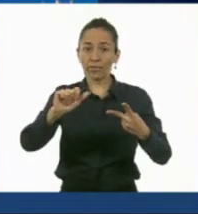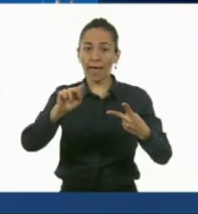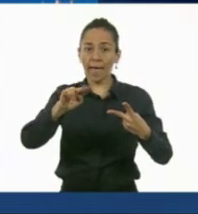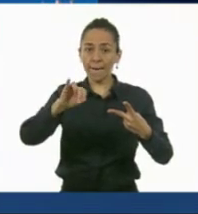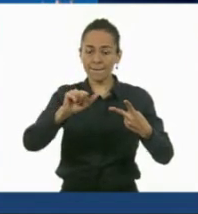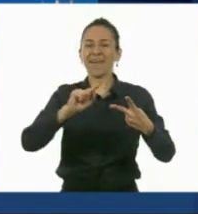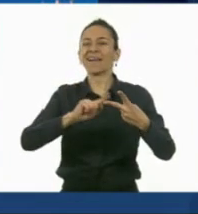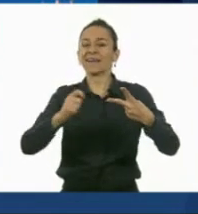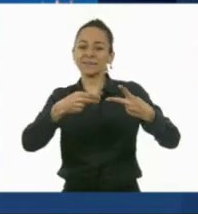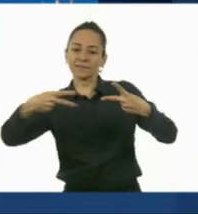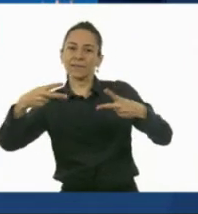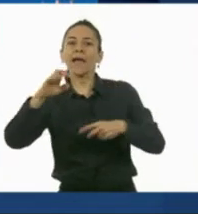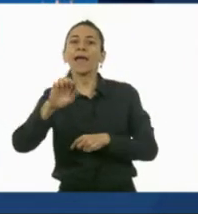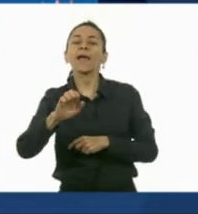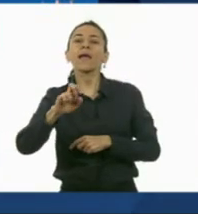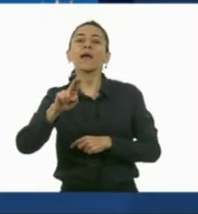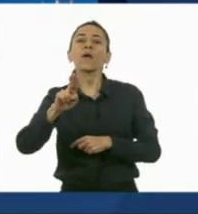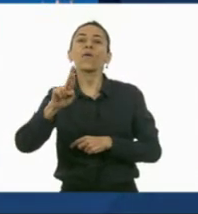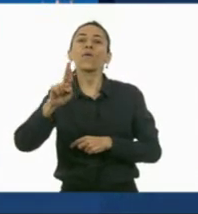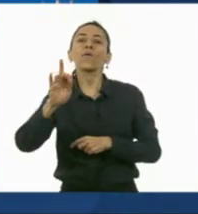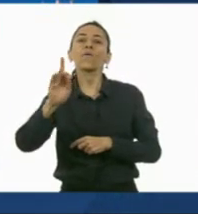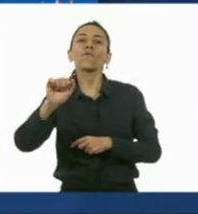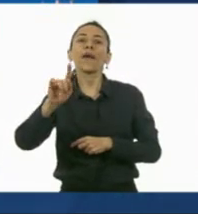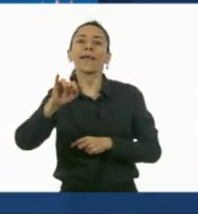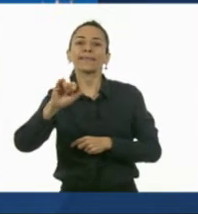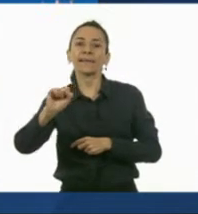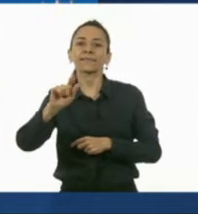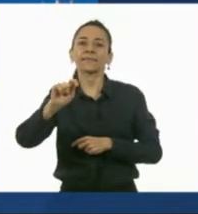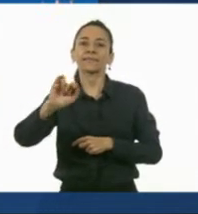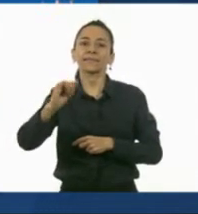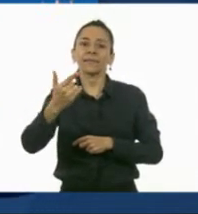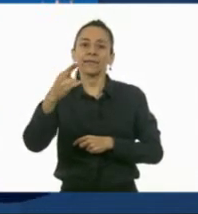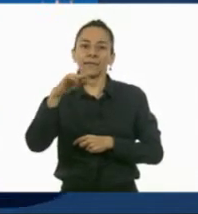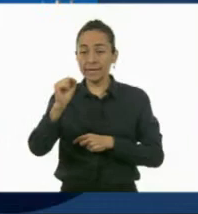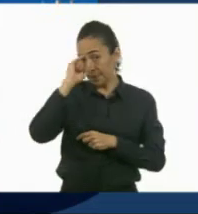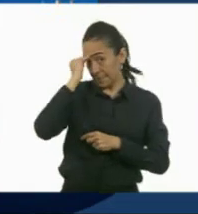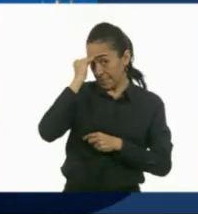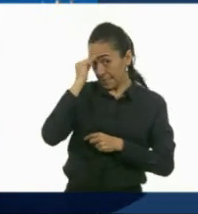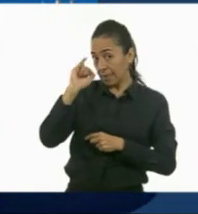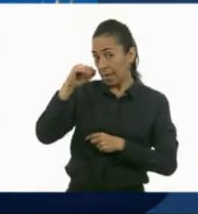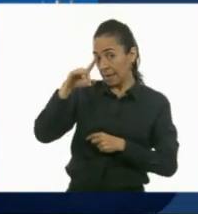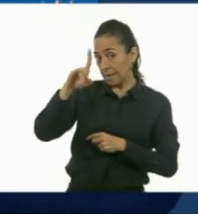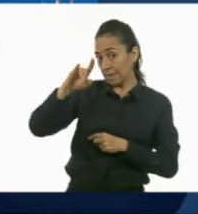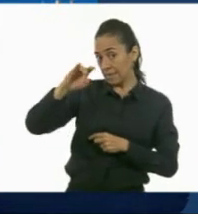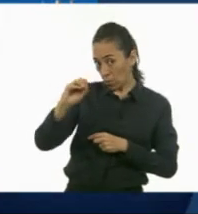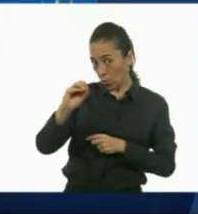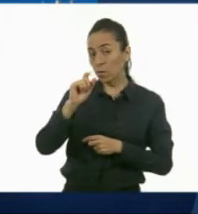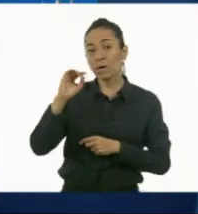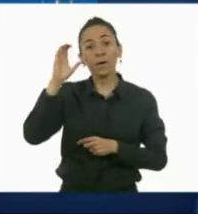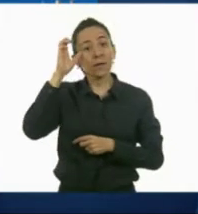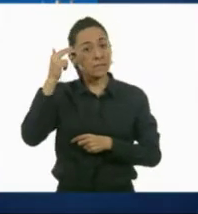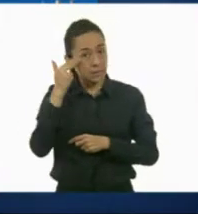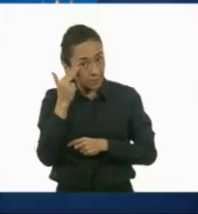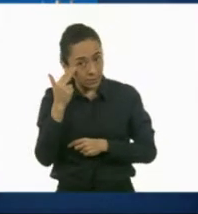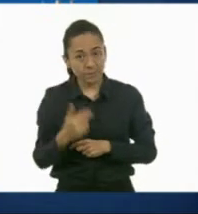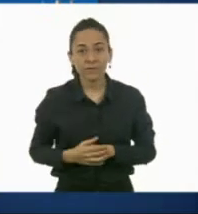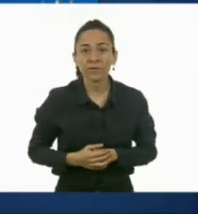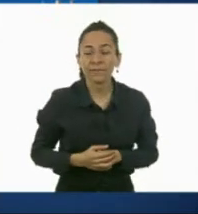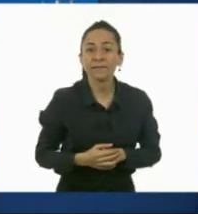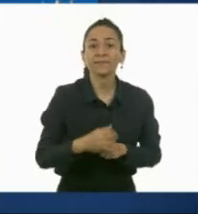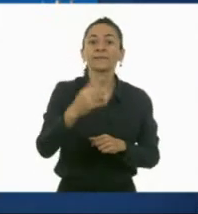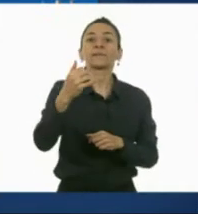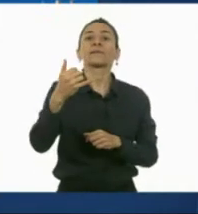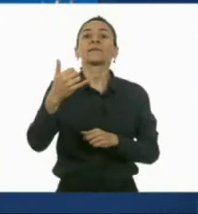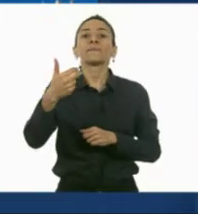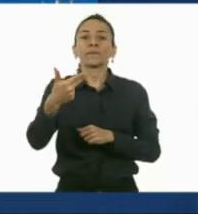Tigris, en la India tenemos el río Indo y en China tenemos el río Huanghe y Yangtze-Kiang.